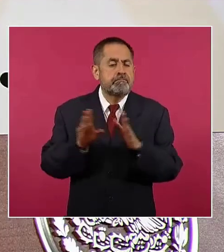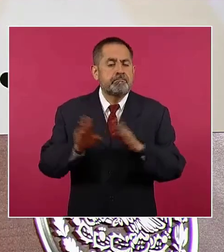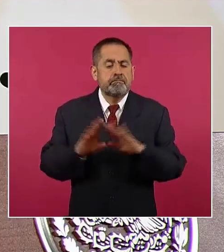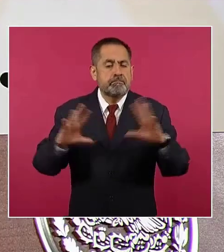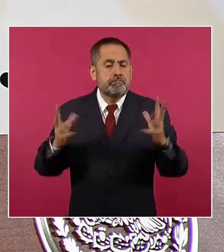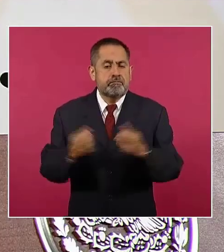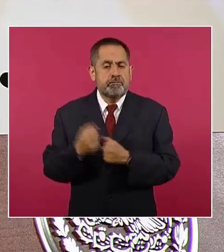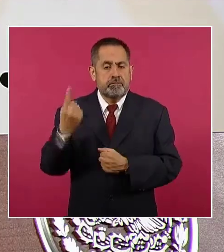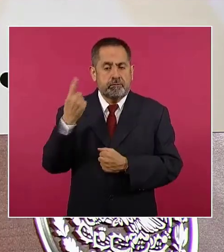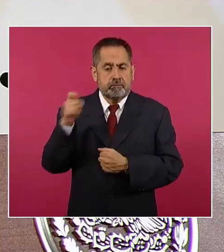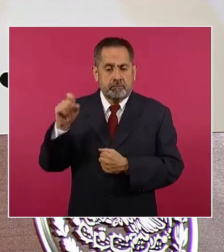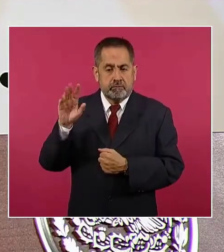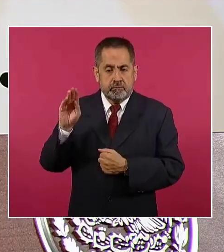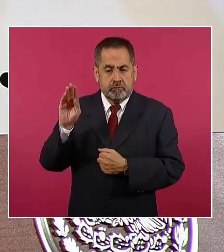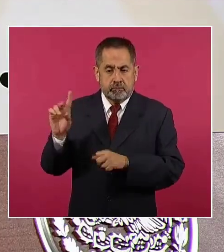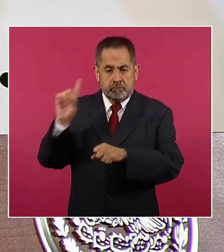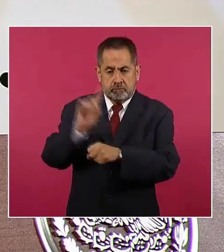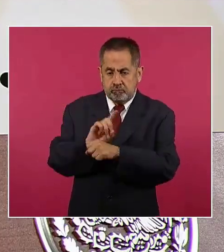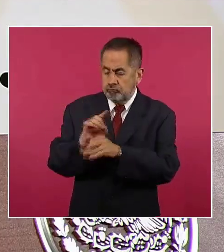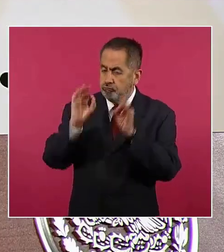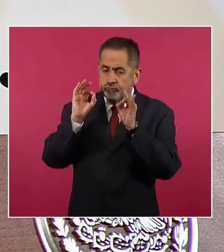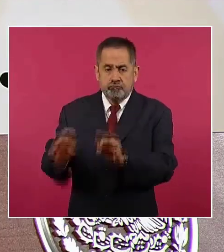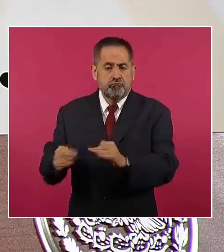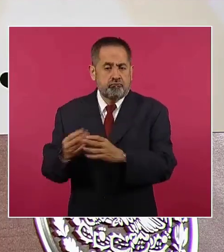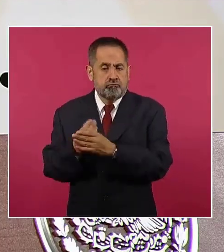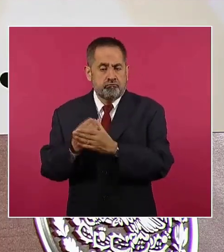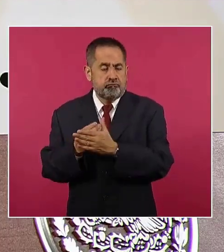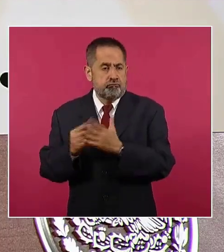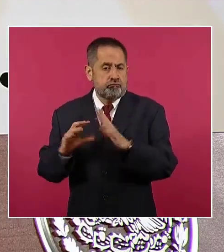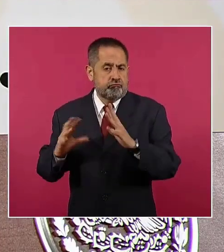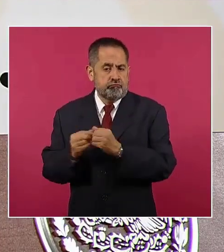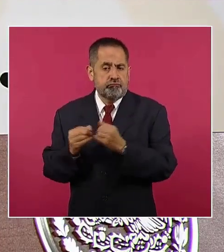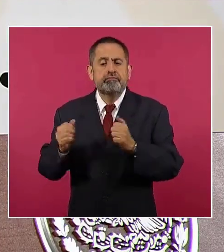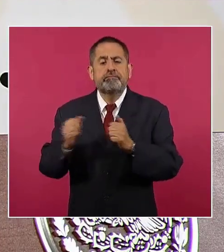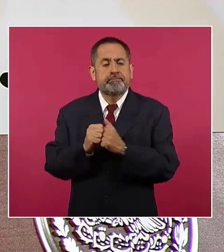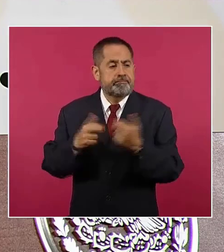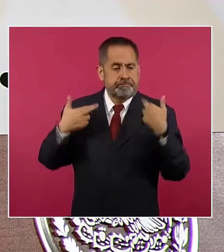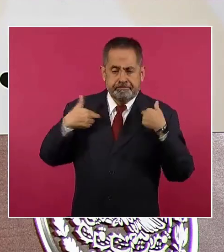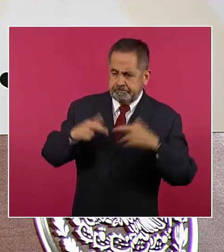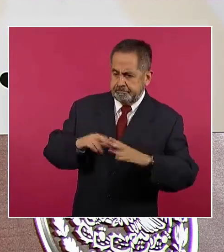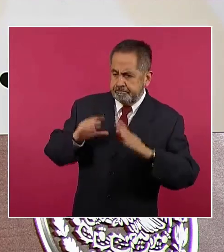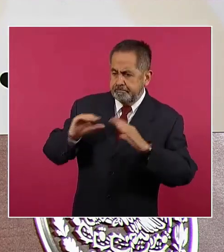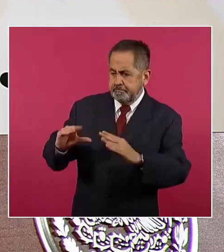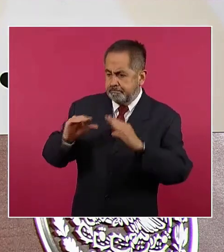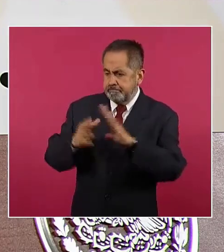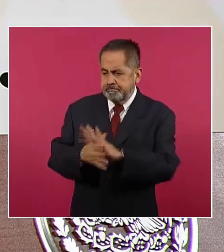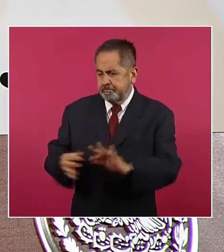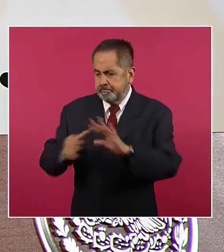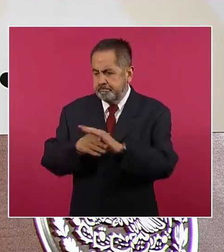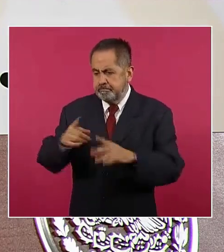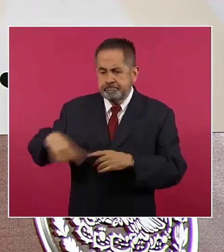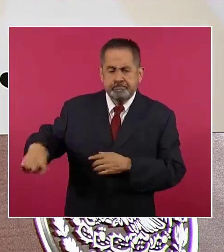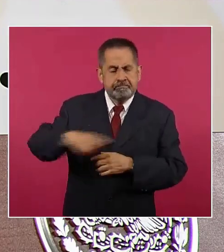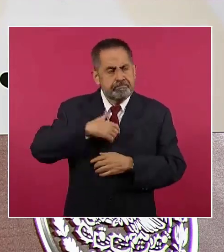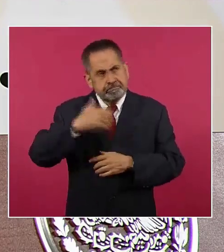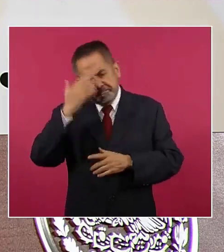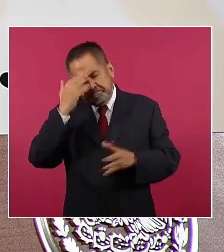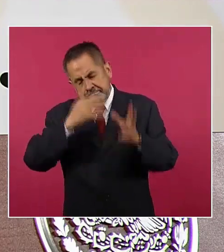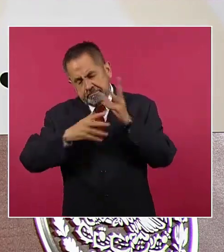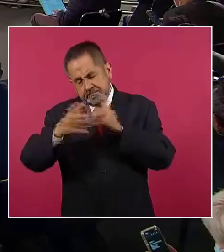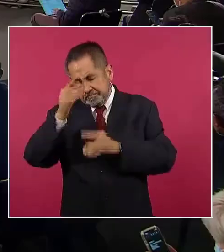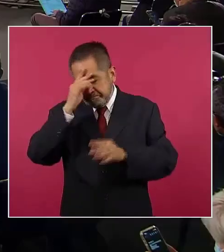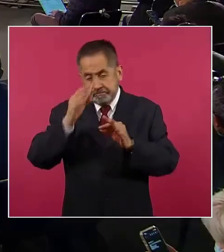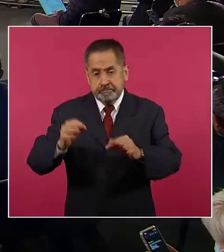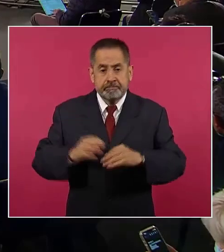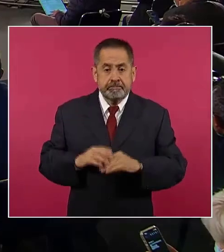190 días efectivos de clase en los que, guiados por los maestros, reforjarán sus conocimientos sin